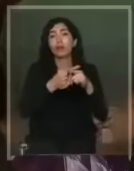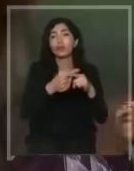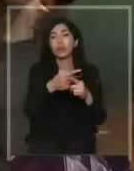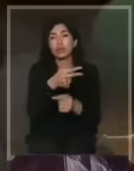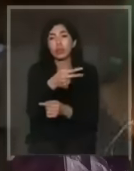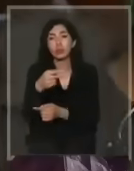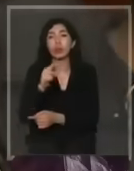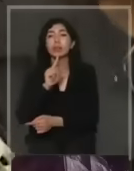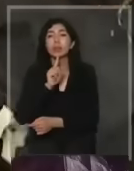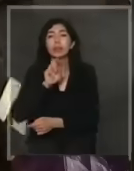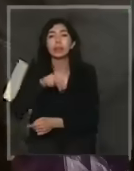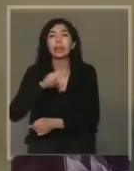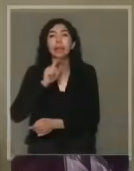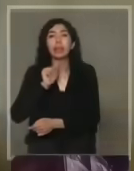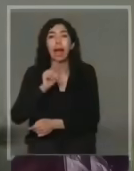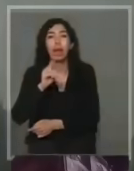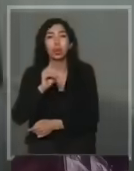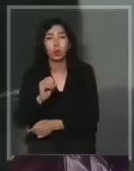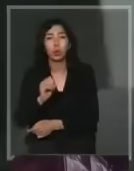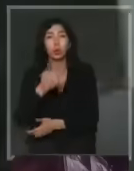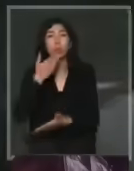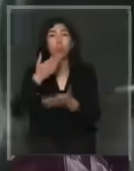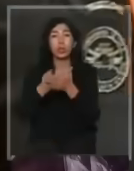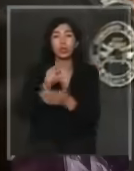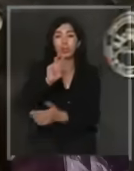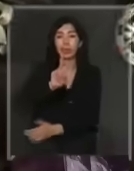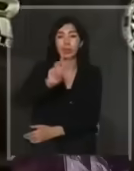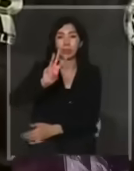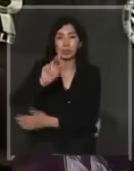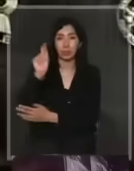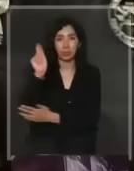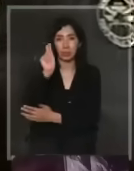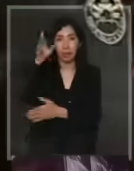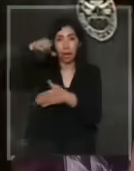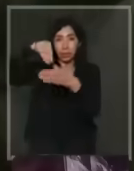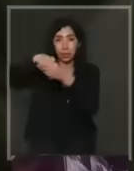acusa ocurrió la mañana del 23 de septiembre al interior del Hotel Panamericano.